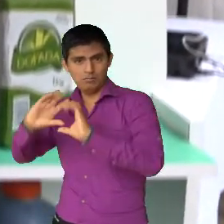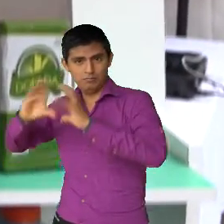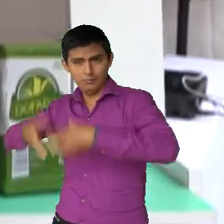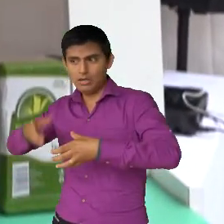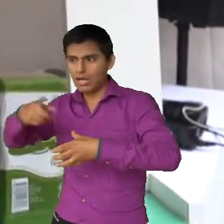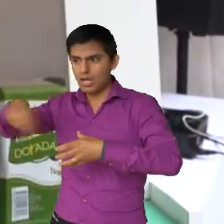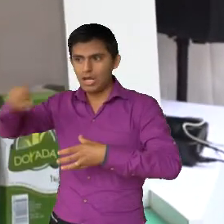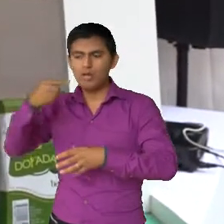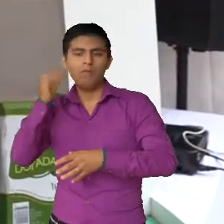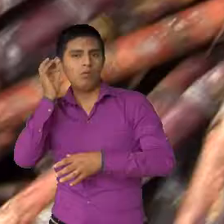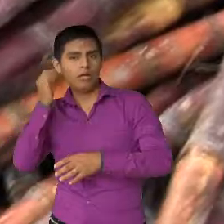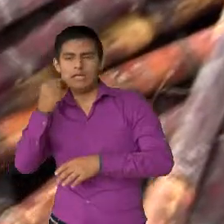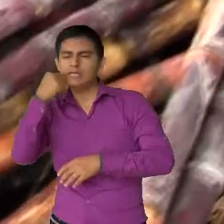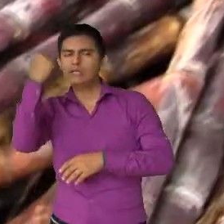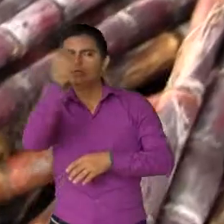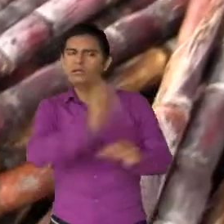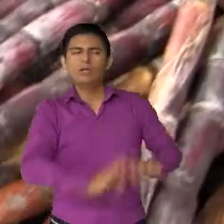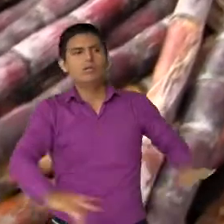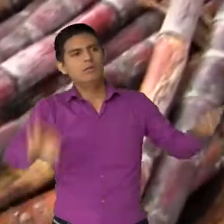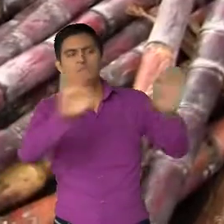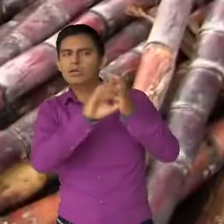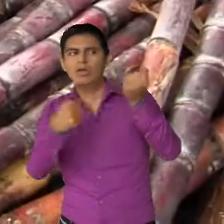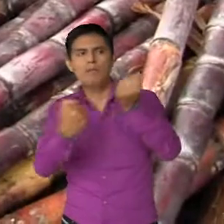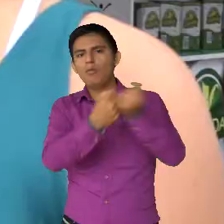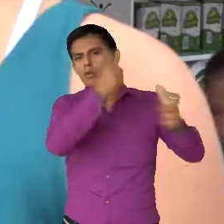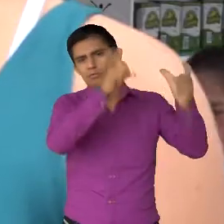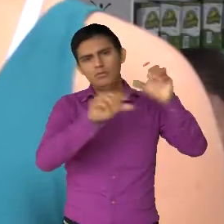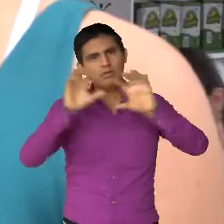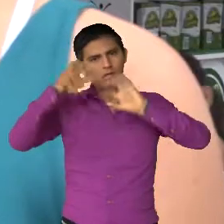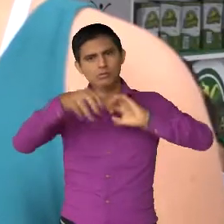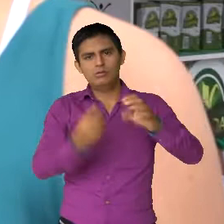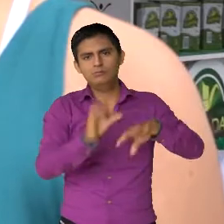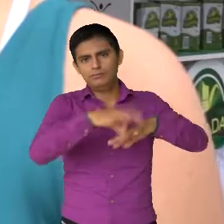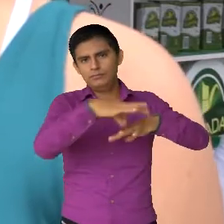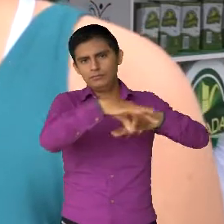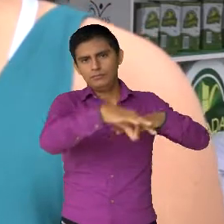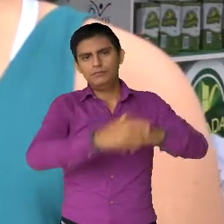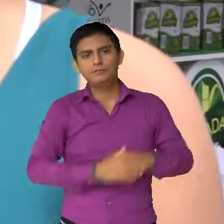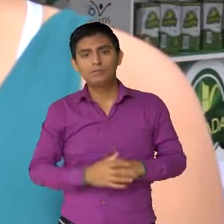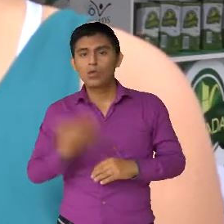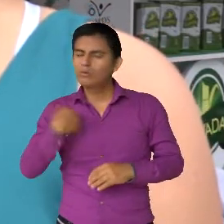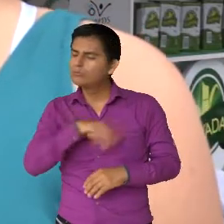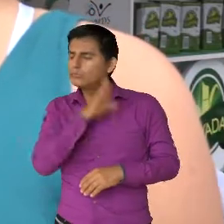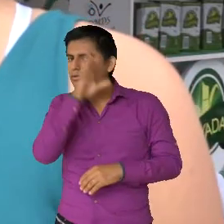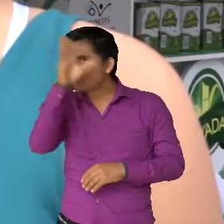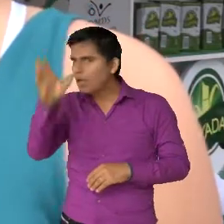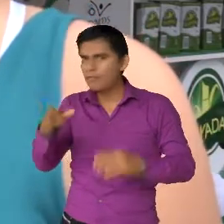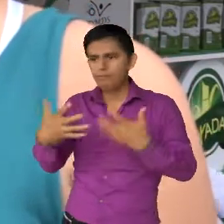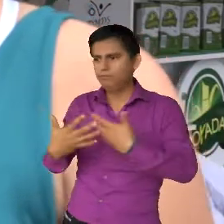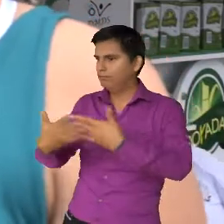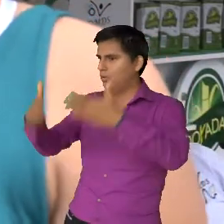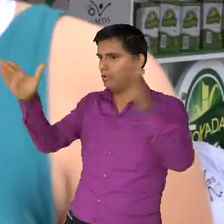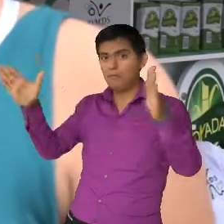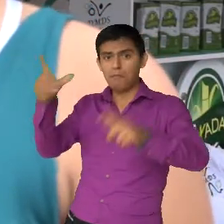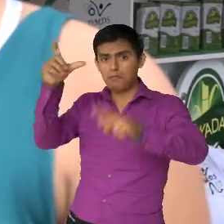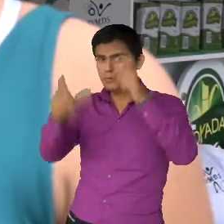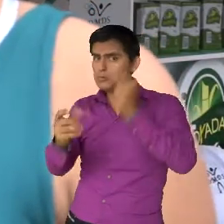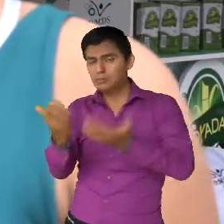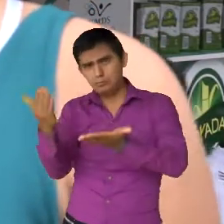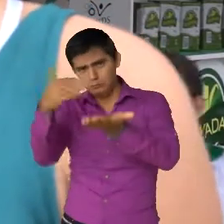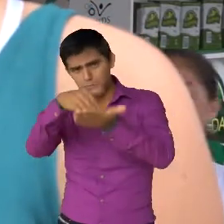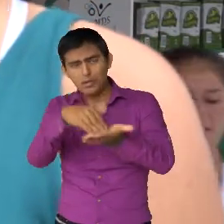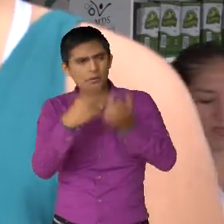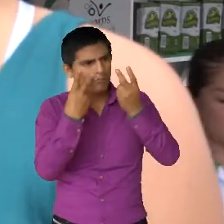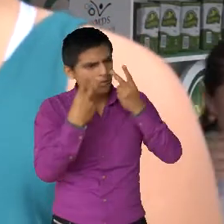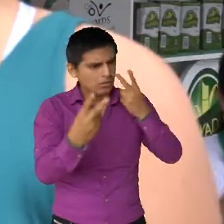destaca este aporte significativo para incentivar al cañicultor. Nosotros siempre estamos con las puertas abiertas para que las personas nos visiten,